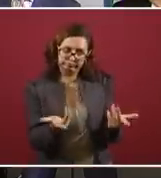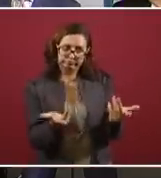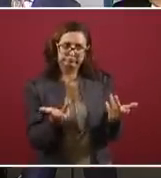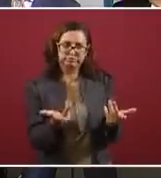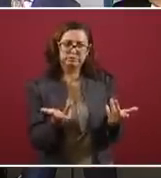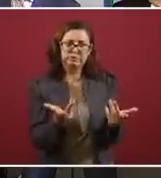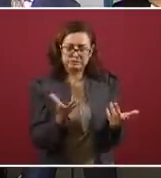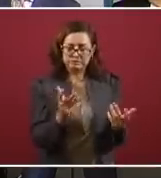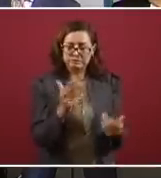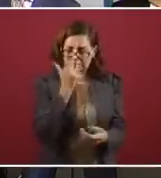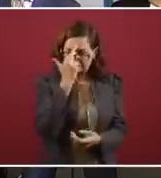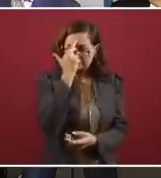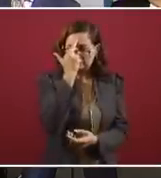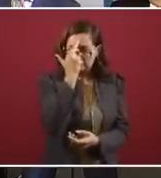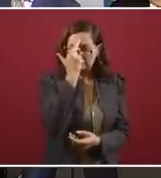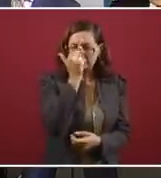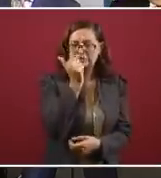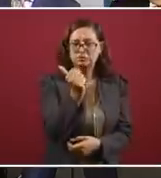lado